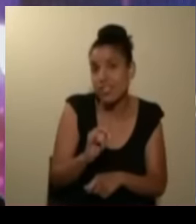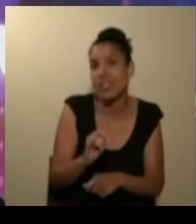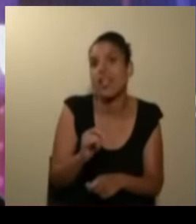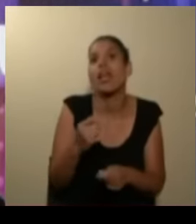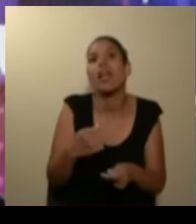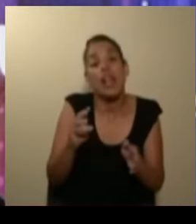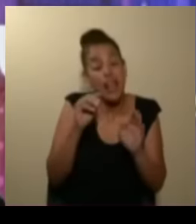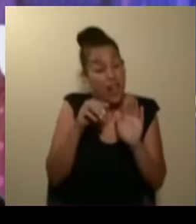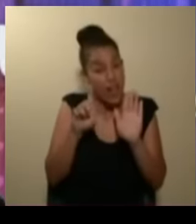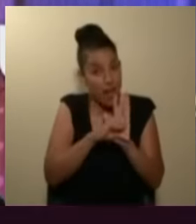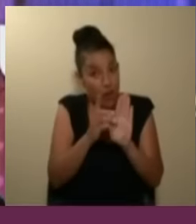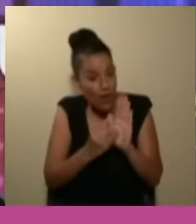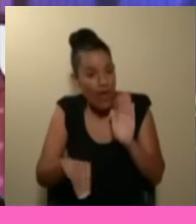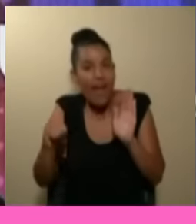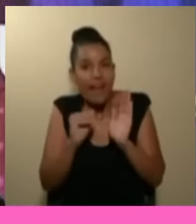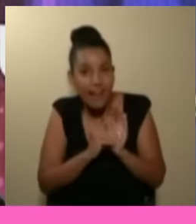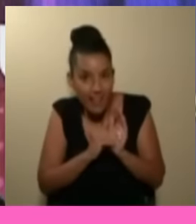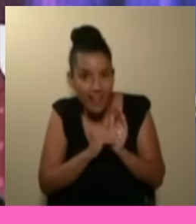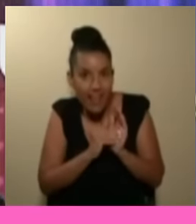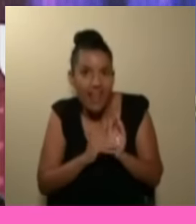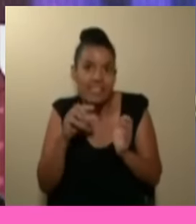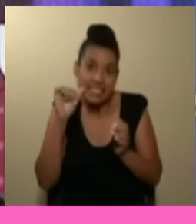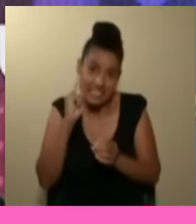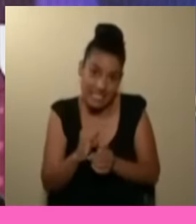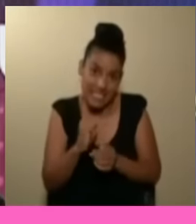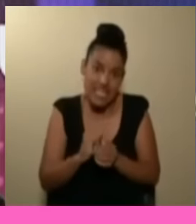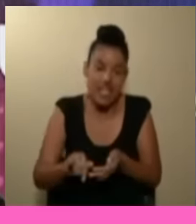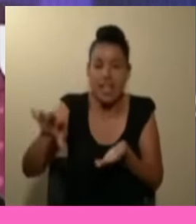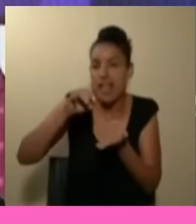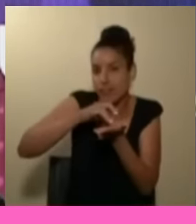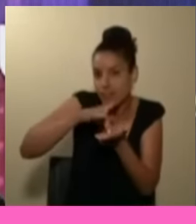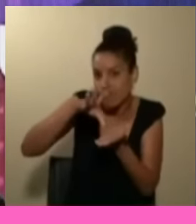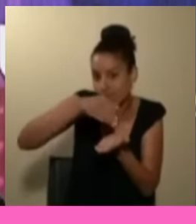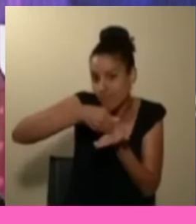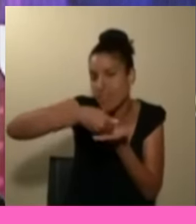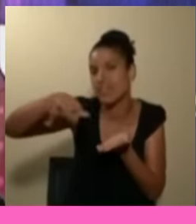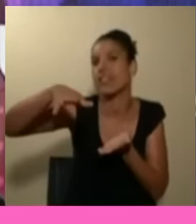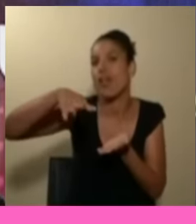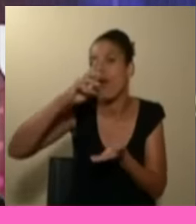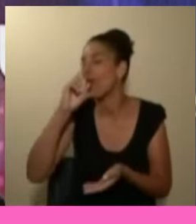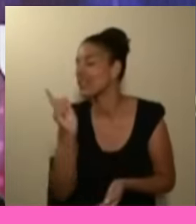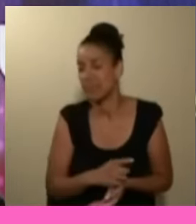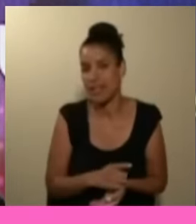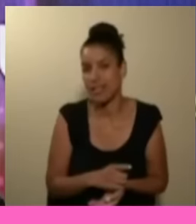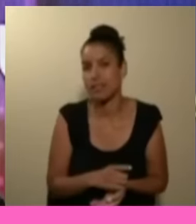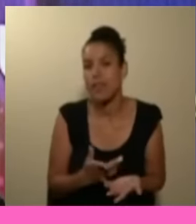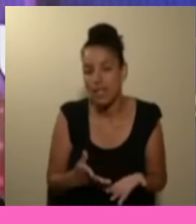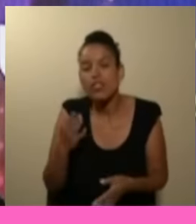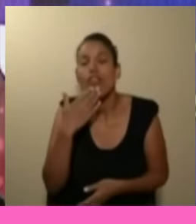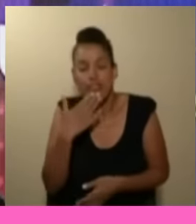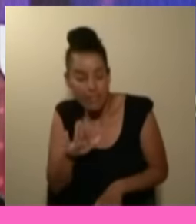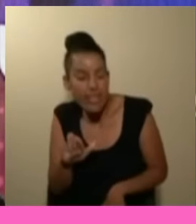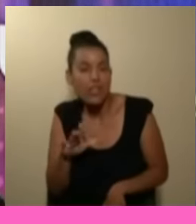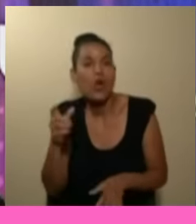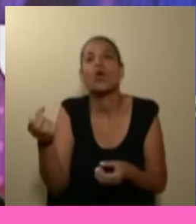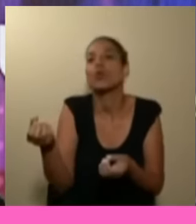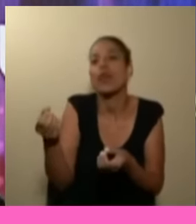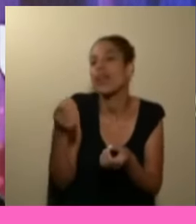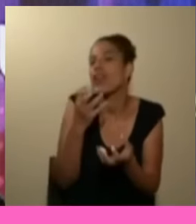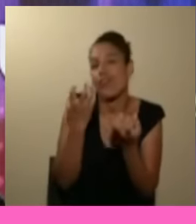agrega la LUC es el desalojo exprés. Entiendo que no le quieran llamar desalojo exprés, pero nosotros sentimos que es